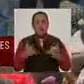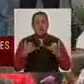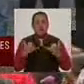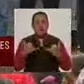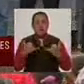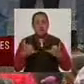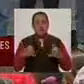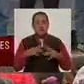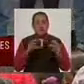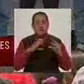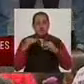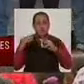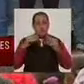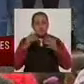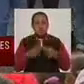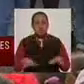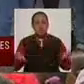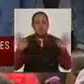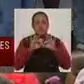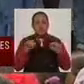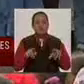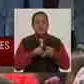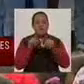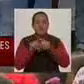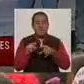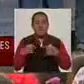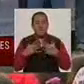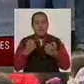este acto tan importante, ellos optan por